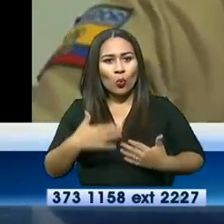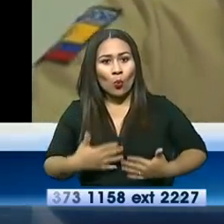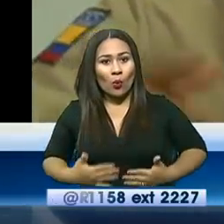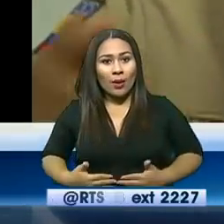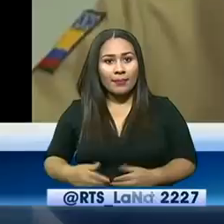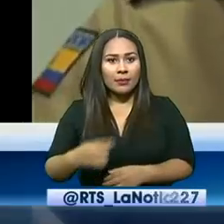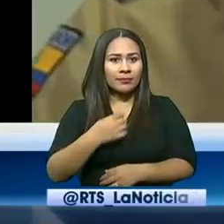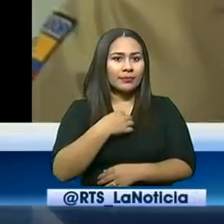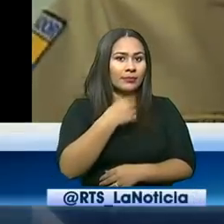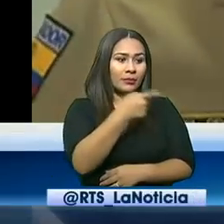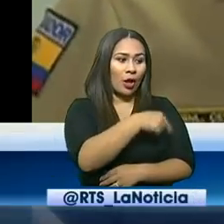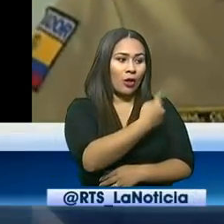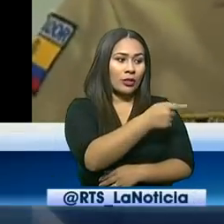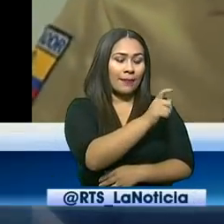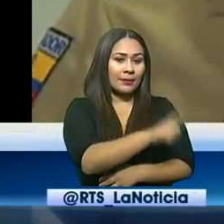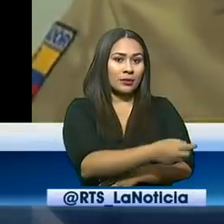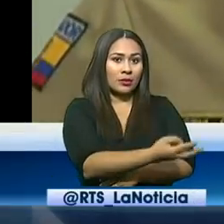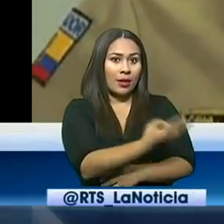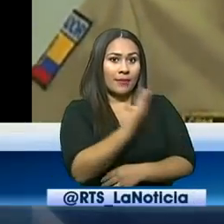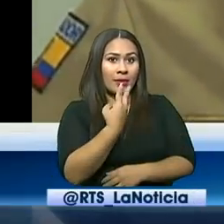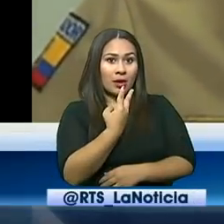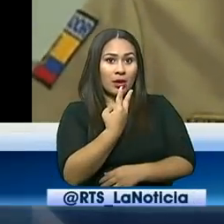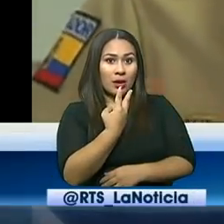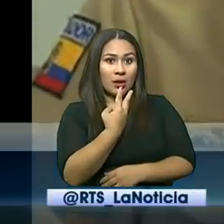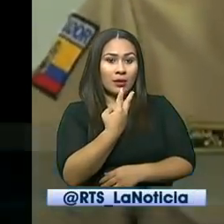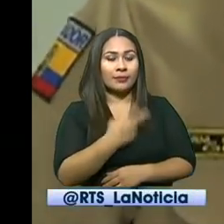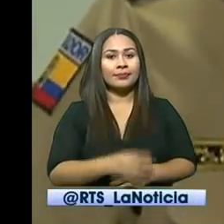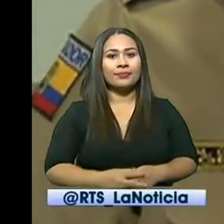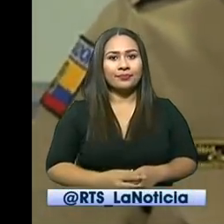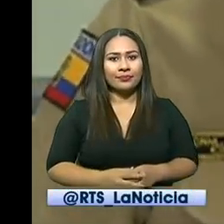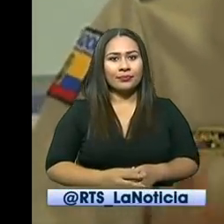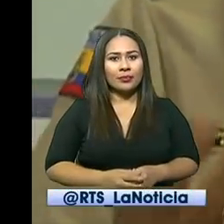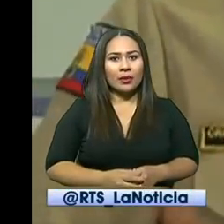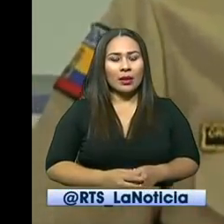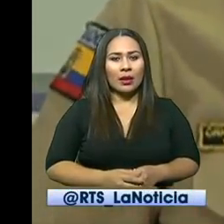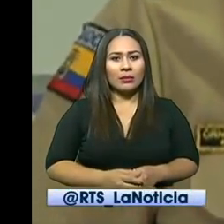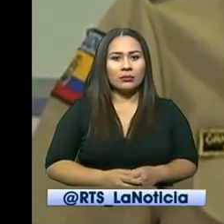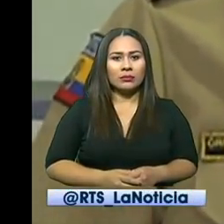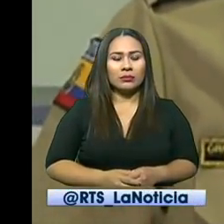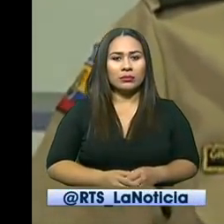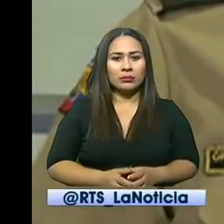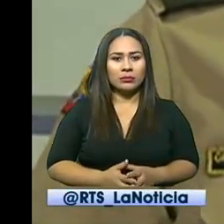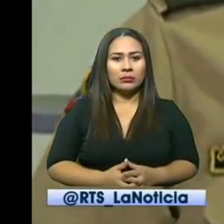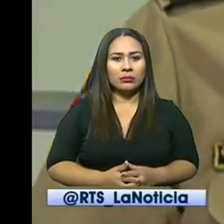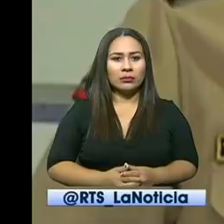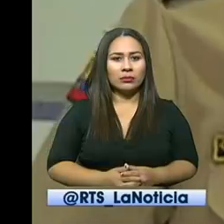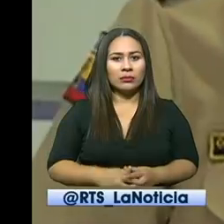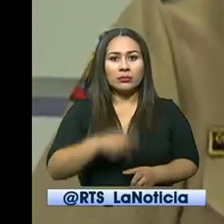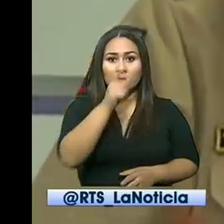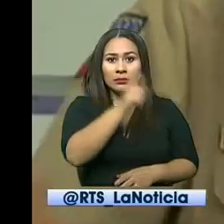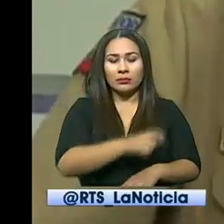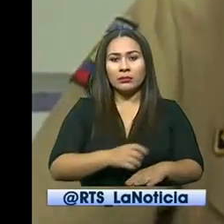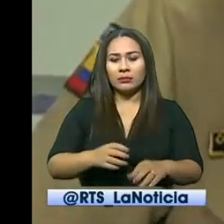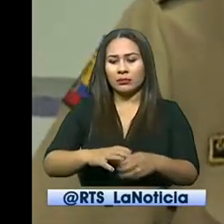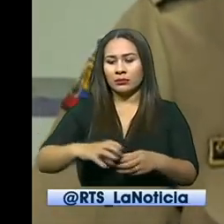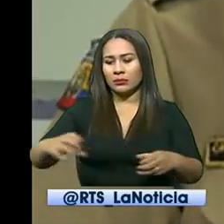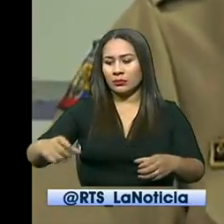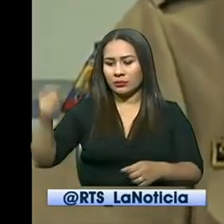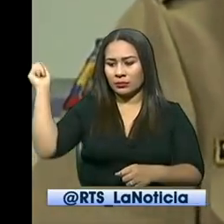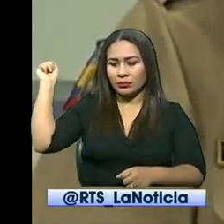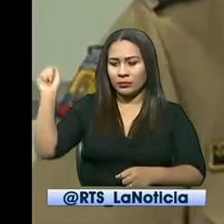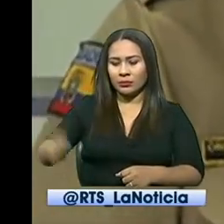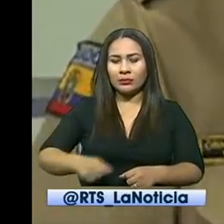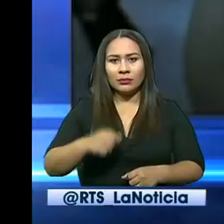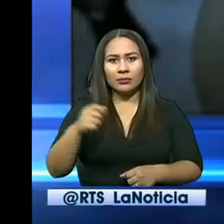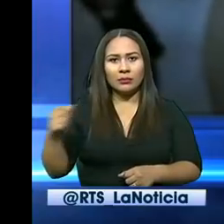cuenta a la persona que nosotros le tenemos hoy como el que causó la muerte con ese bloque